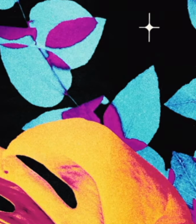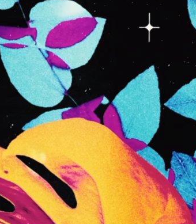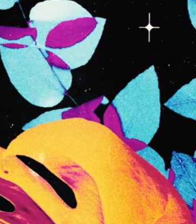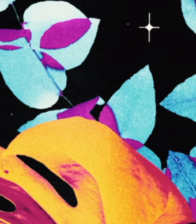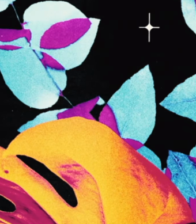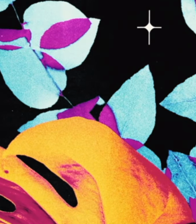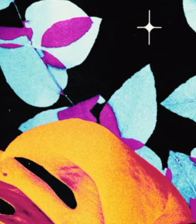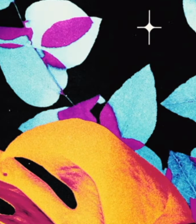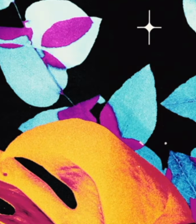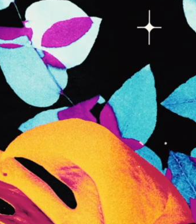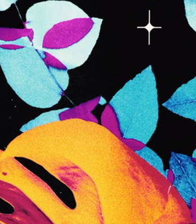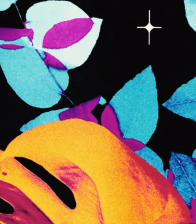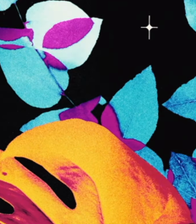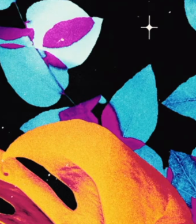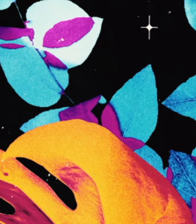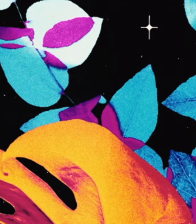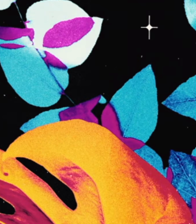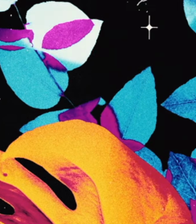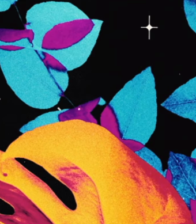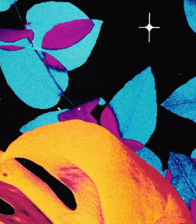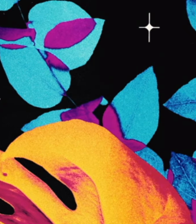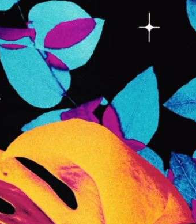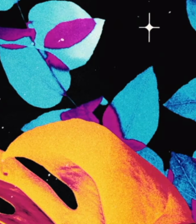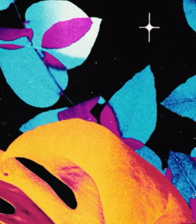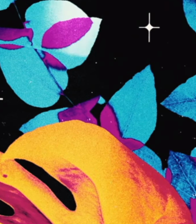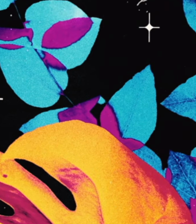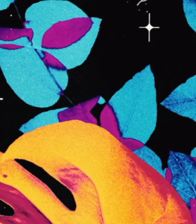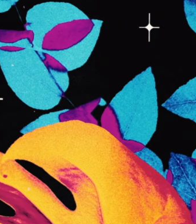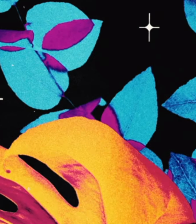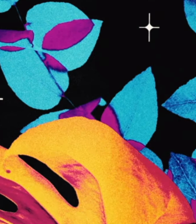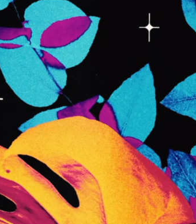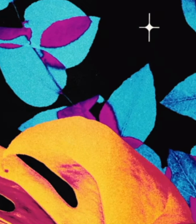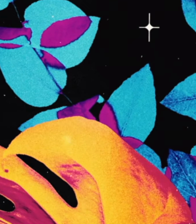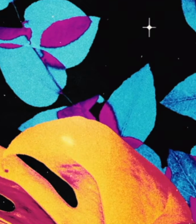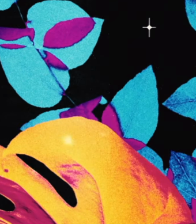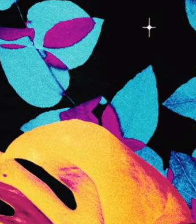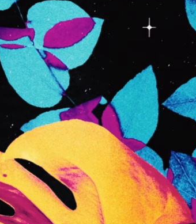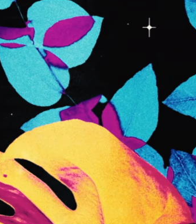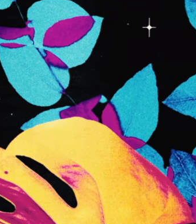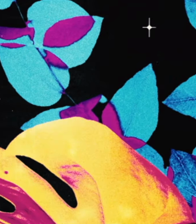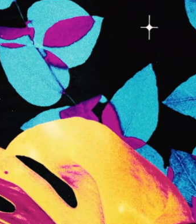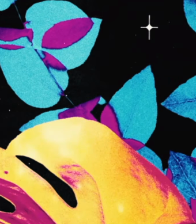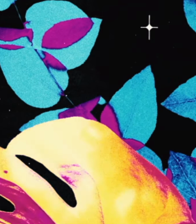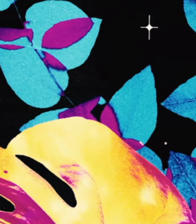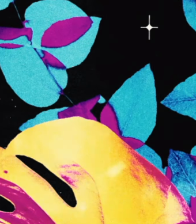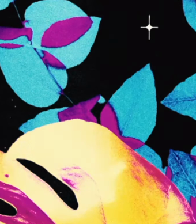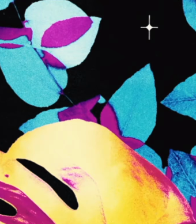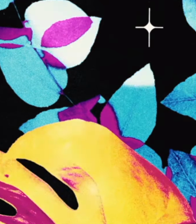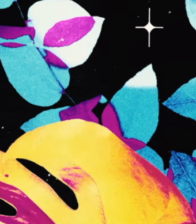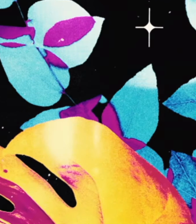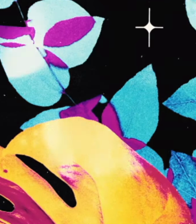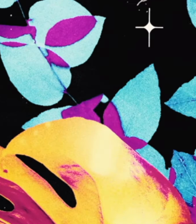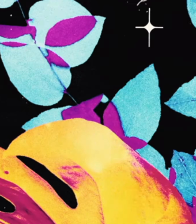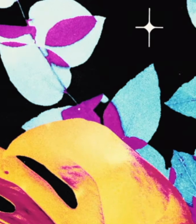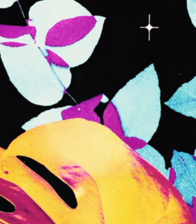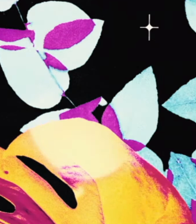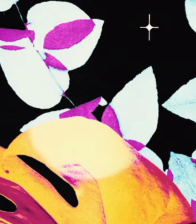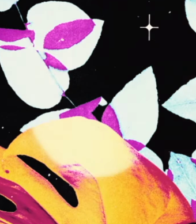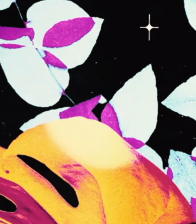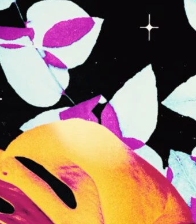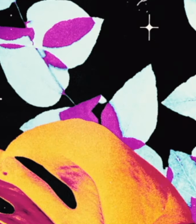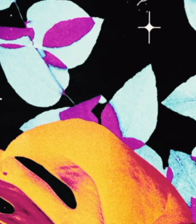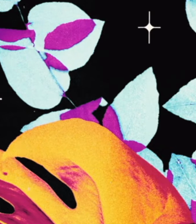verdad quién es esa luz en la oscuridad quién es la senda antigua quién es el que preparó el camino